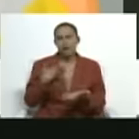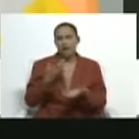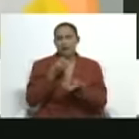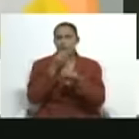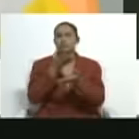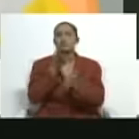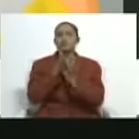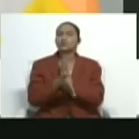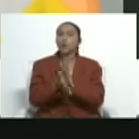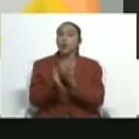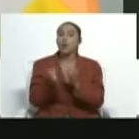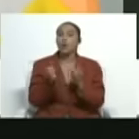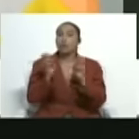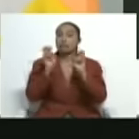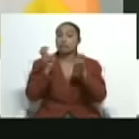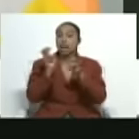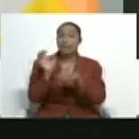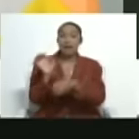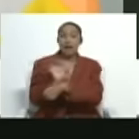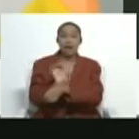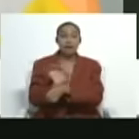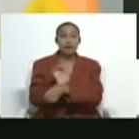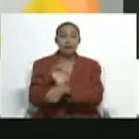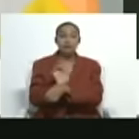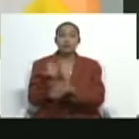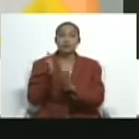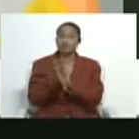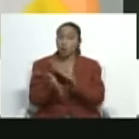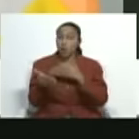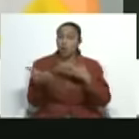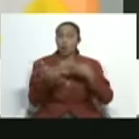urgencia que atenta contra la estabilidad de nuestra región.